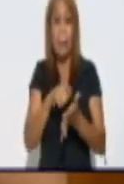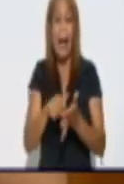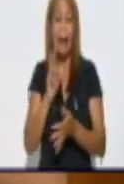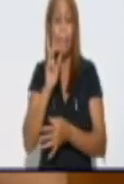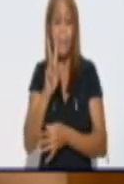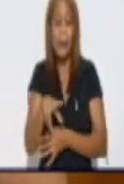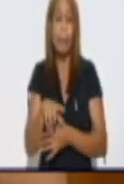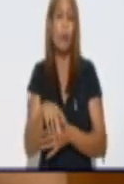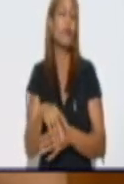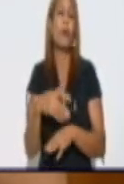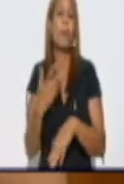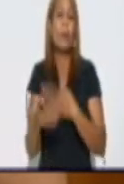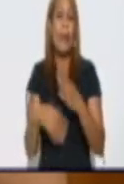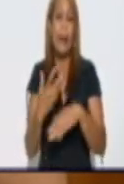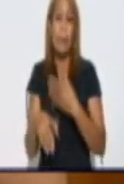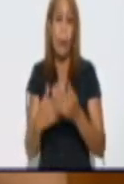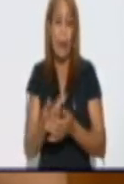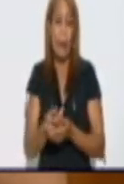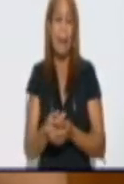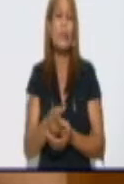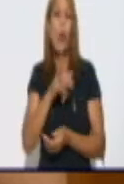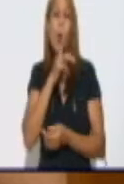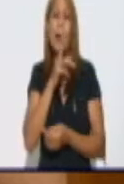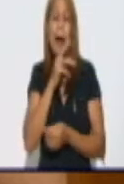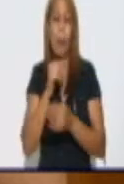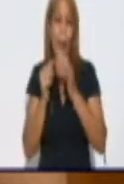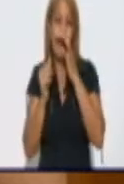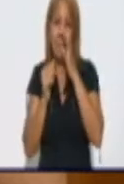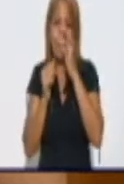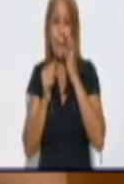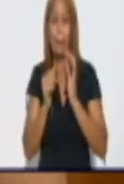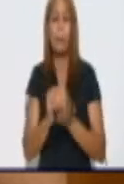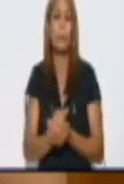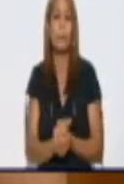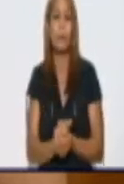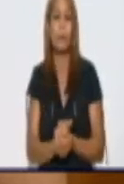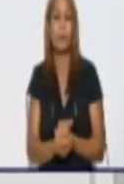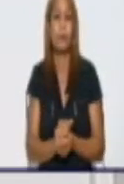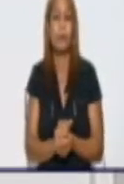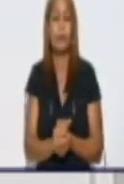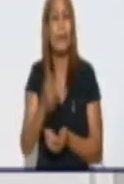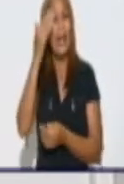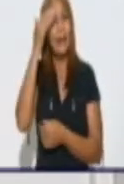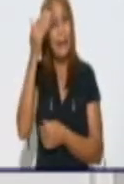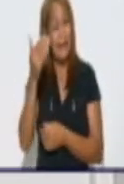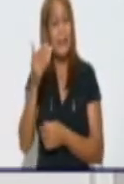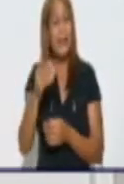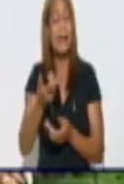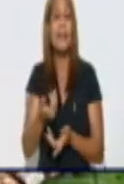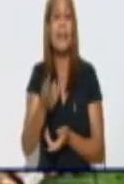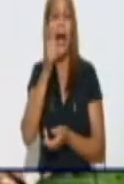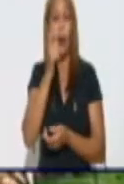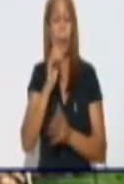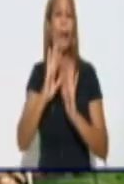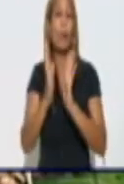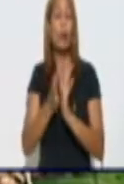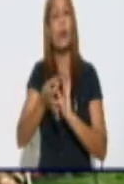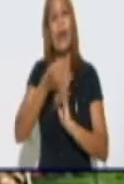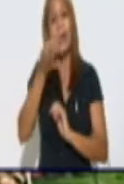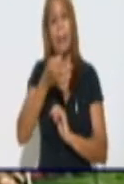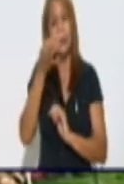día de ayer y hoy ya se está dando los últimos toques. Gracias, Millán, por toda esta explicación. Antes